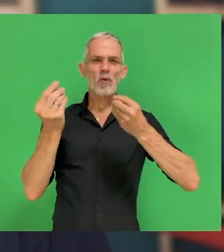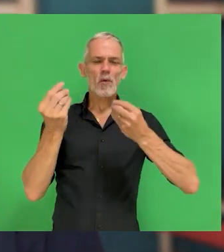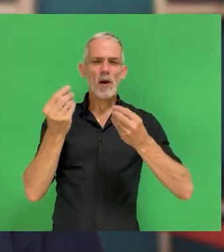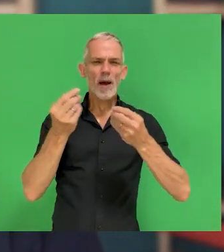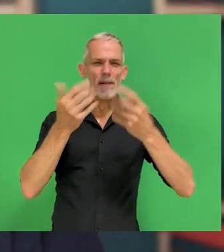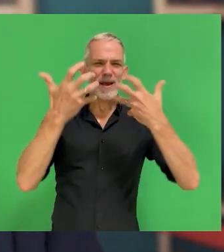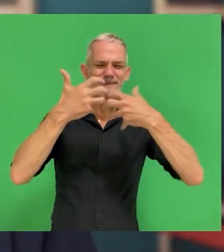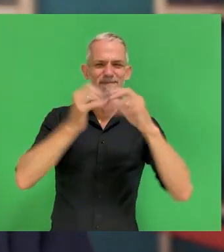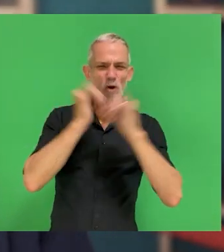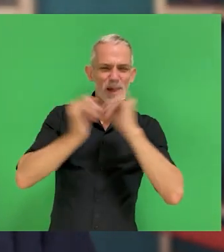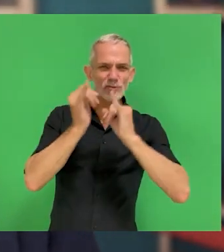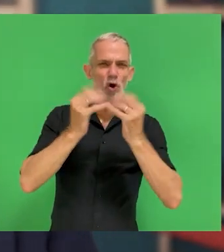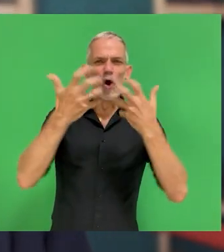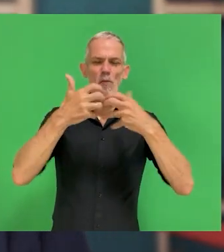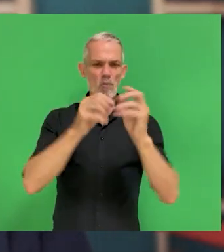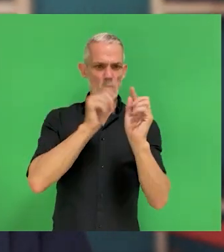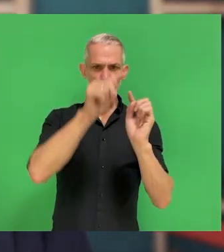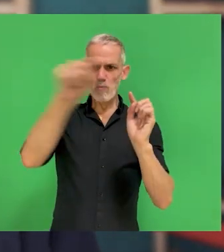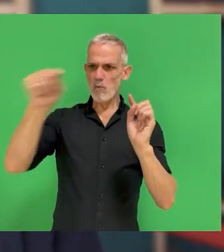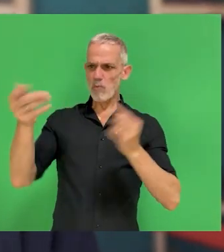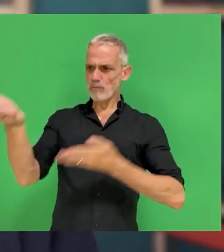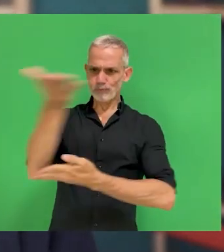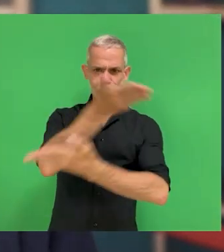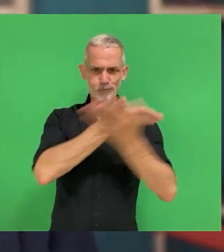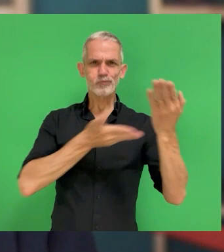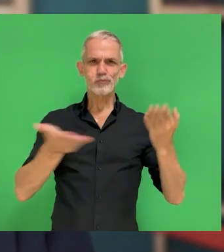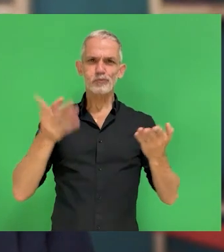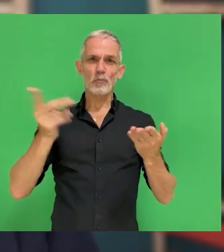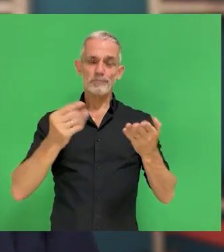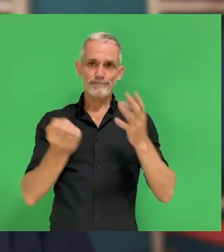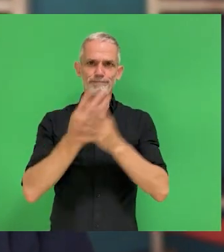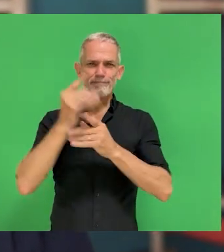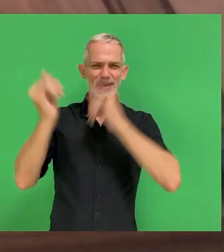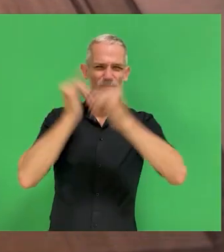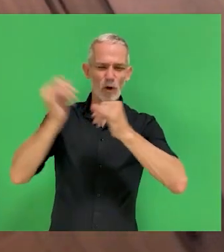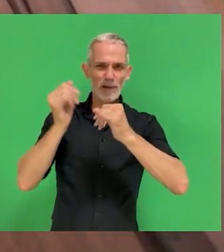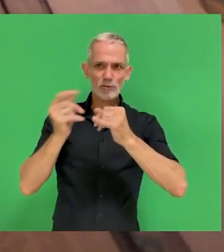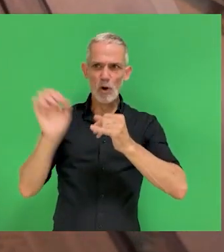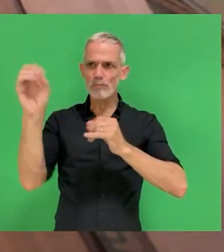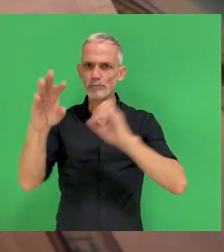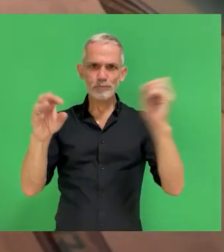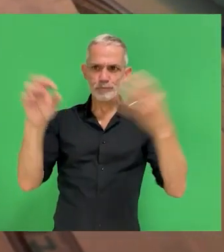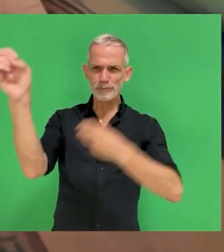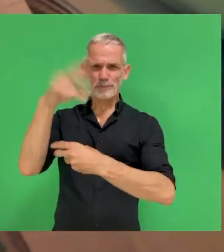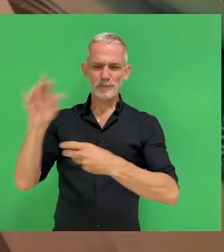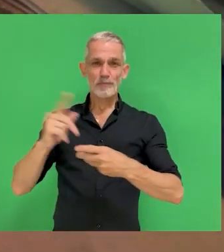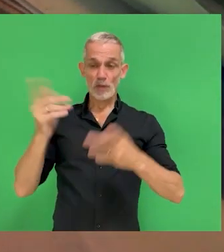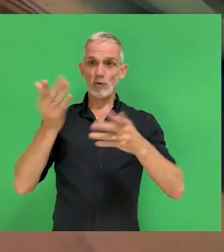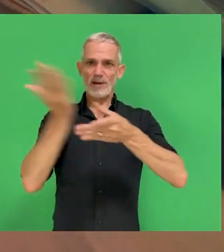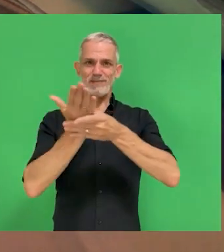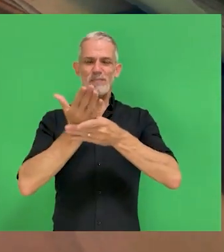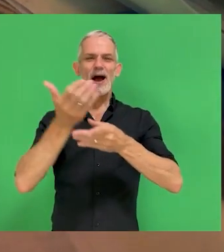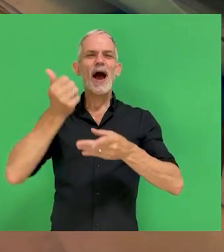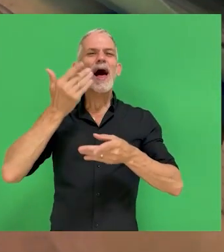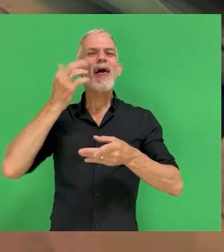circuito informativo donde compartían y generaban información. Y bueno, el archivo de la DIPBA es